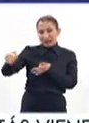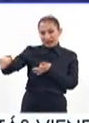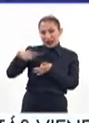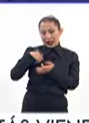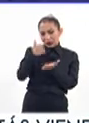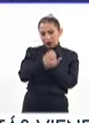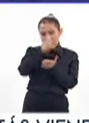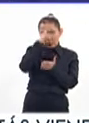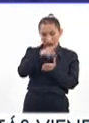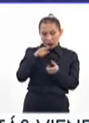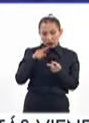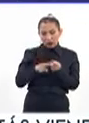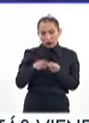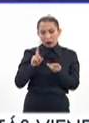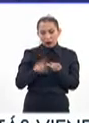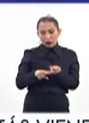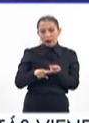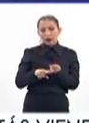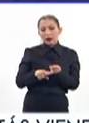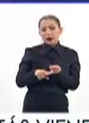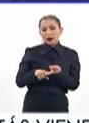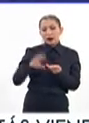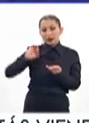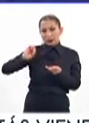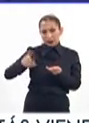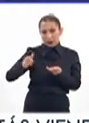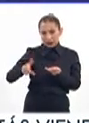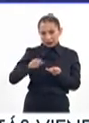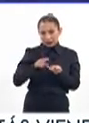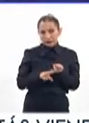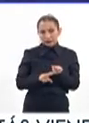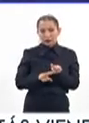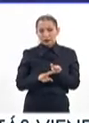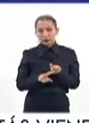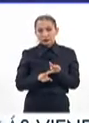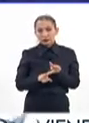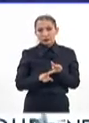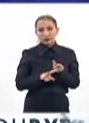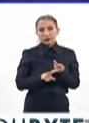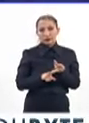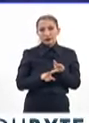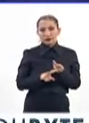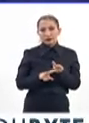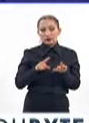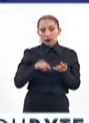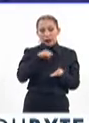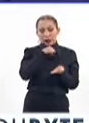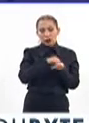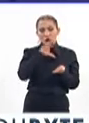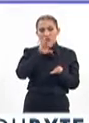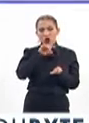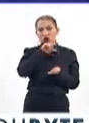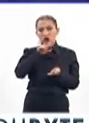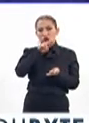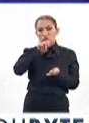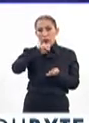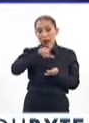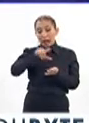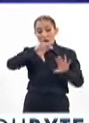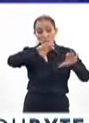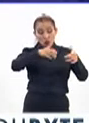la Ciudad de México, en Chiapas y en la isla de Cozumel. Con